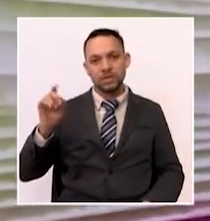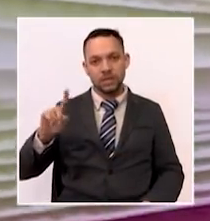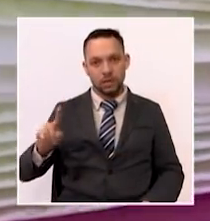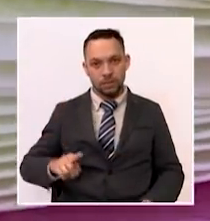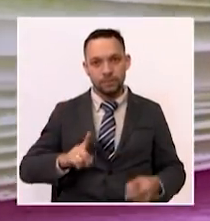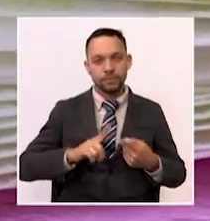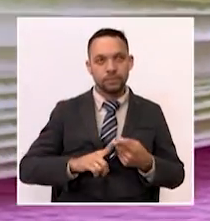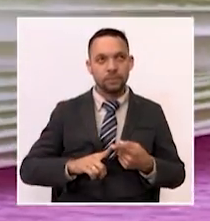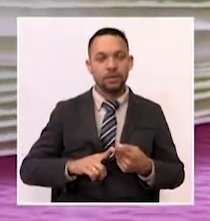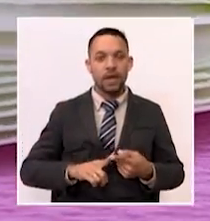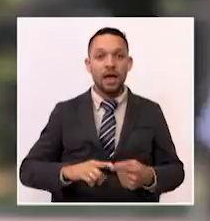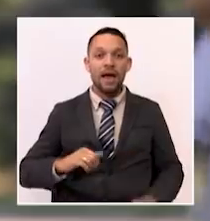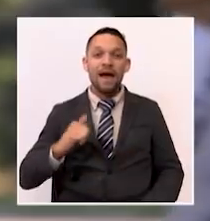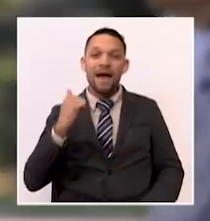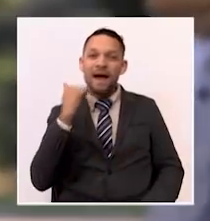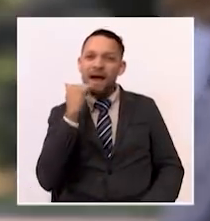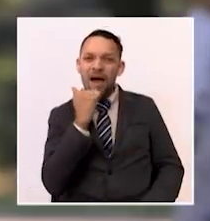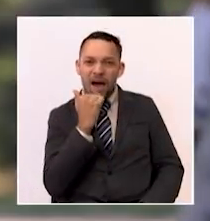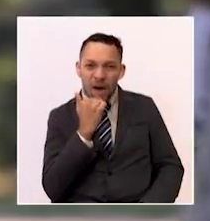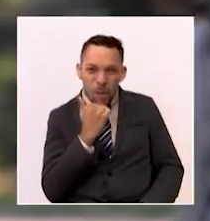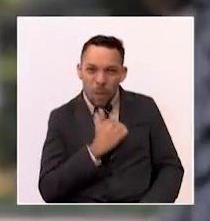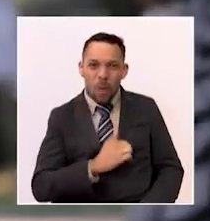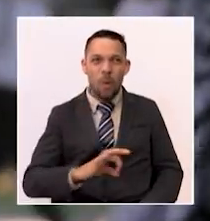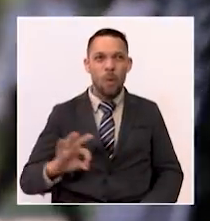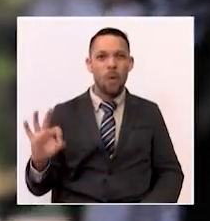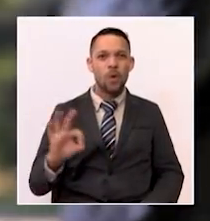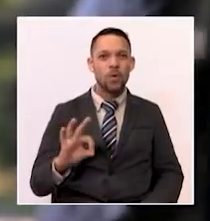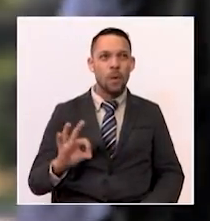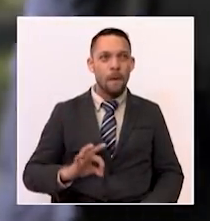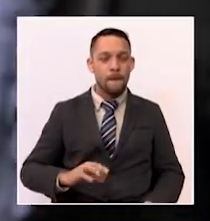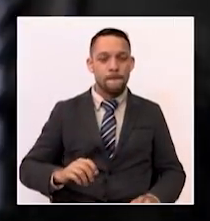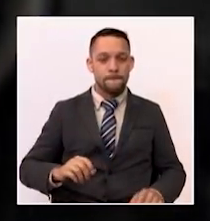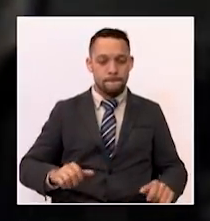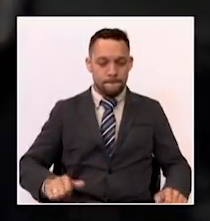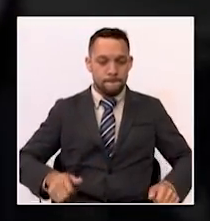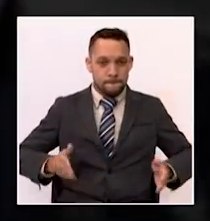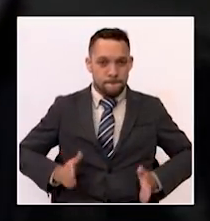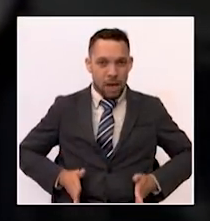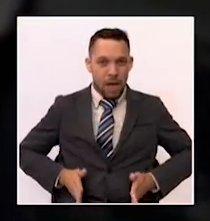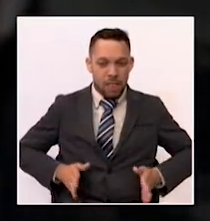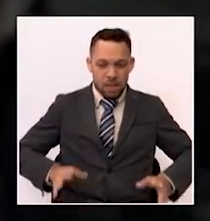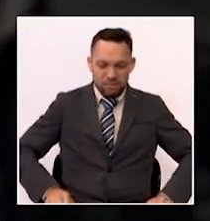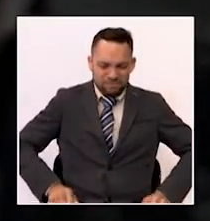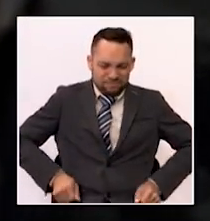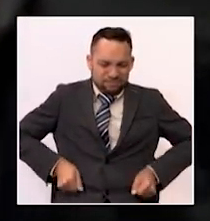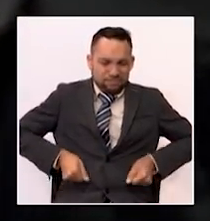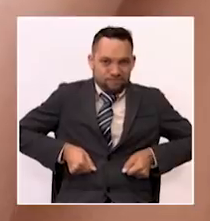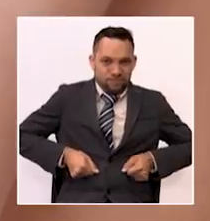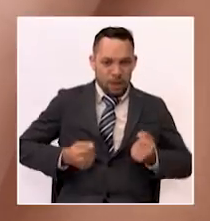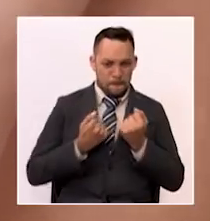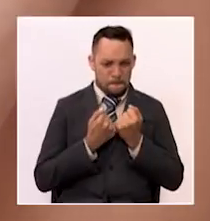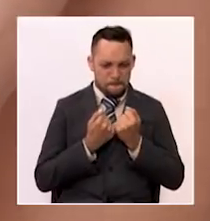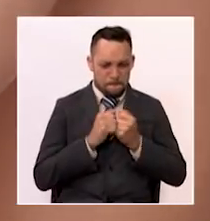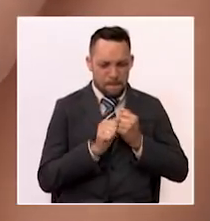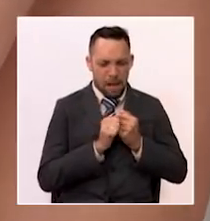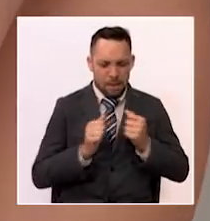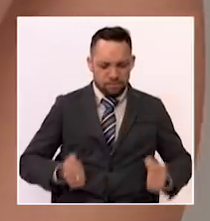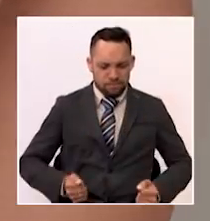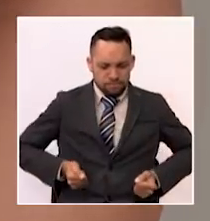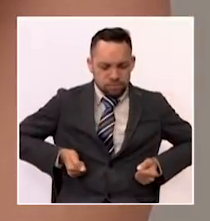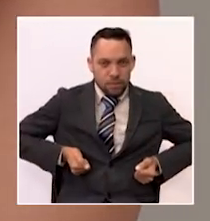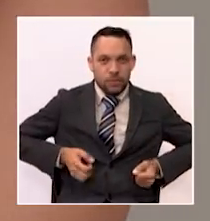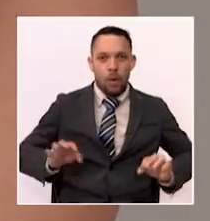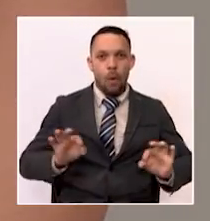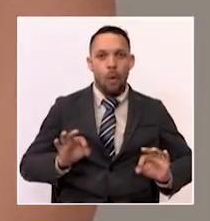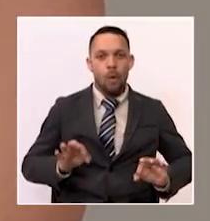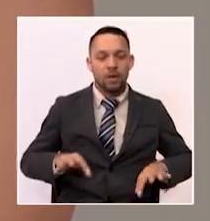higiene íntima perfumados, evitar pantalones apretados que pueden causar irritación y ropa interior de tejidos